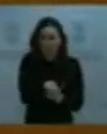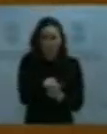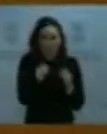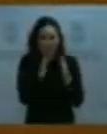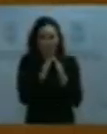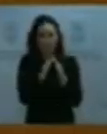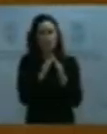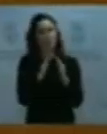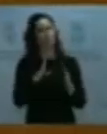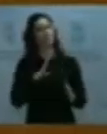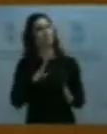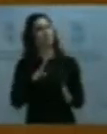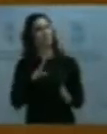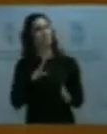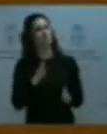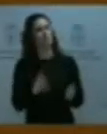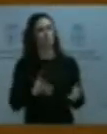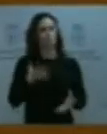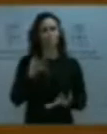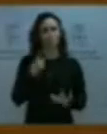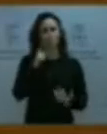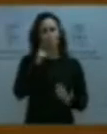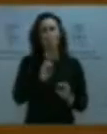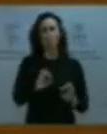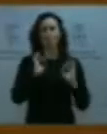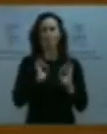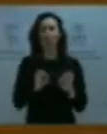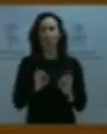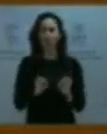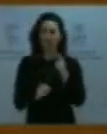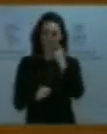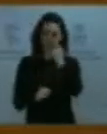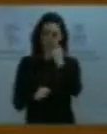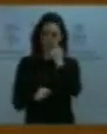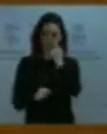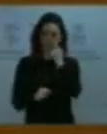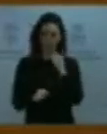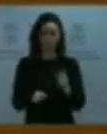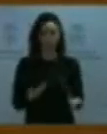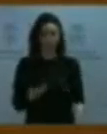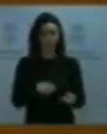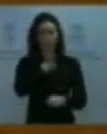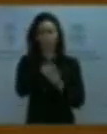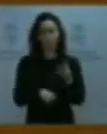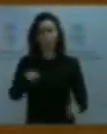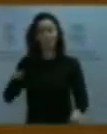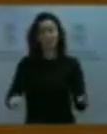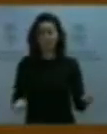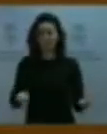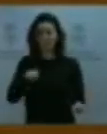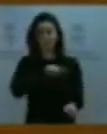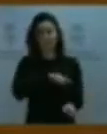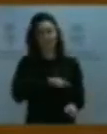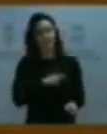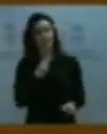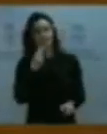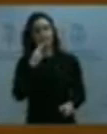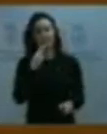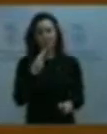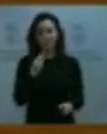hombre, yo creo que no se debe frivolizar cuando hay personas que están en juego, no solo su economía, sino también